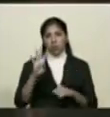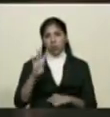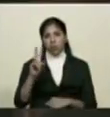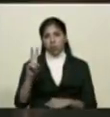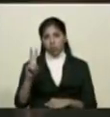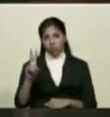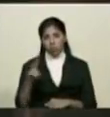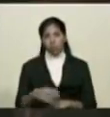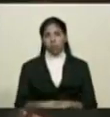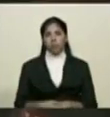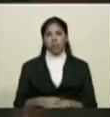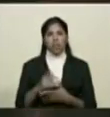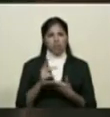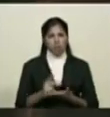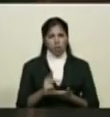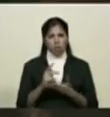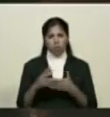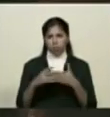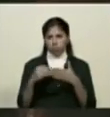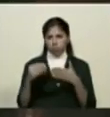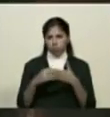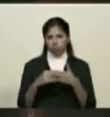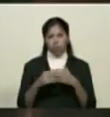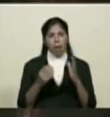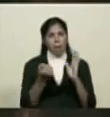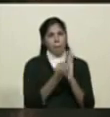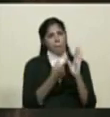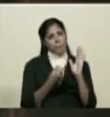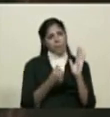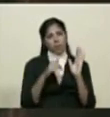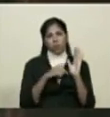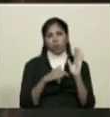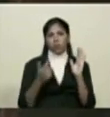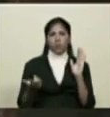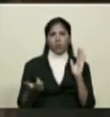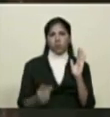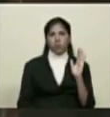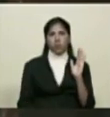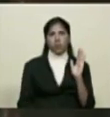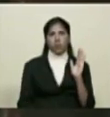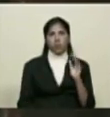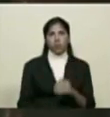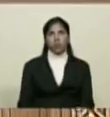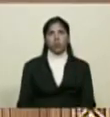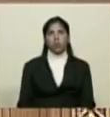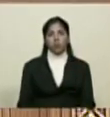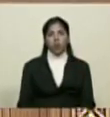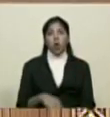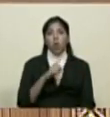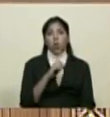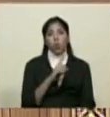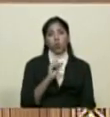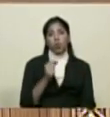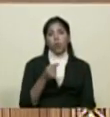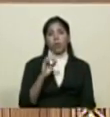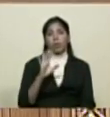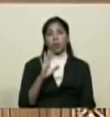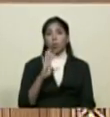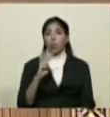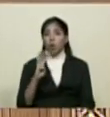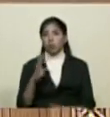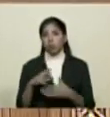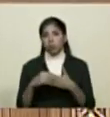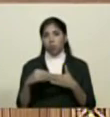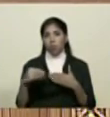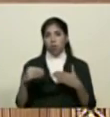$1.942.75 por kilogramo. El precio referencial de ese producto era entre $1.5 y $4 por